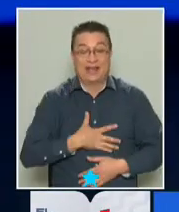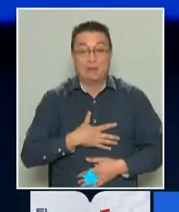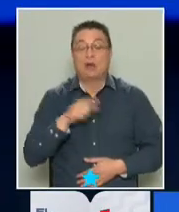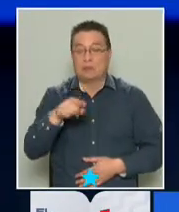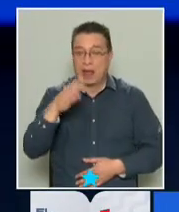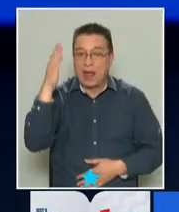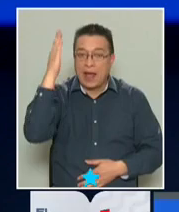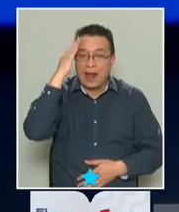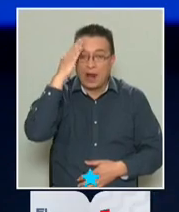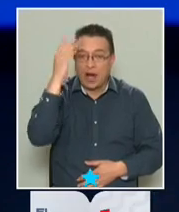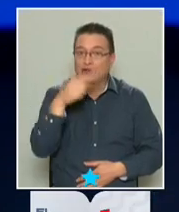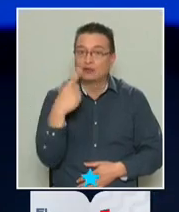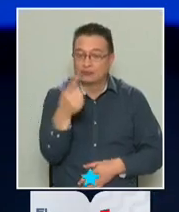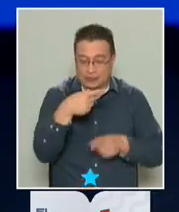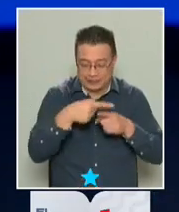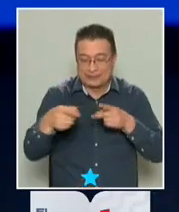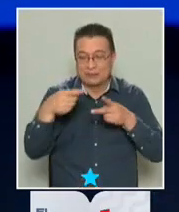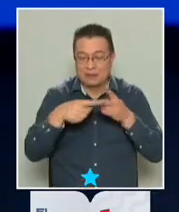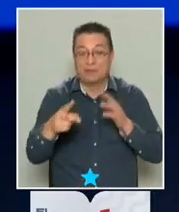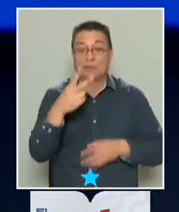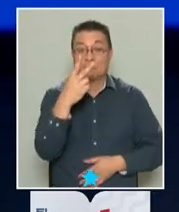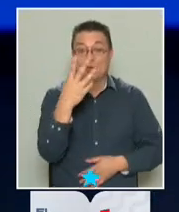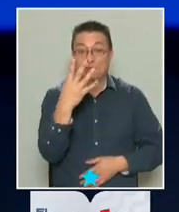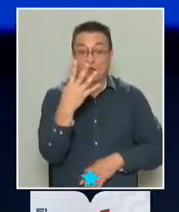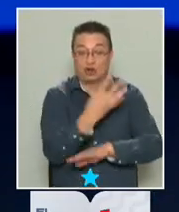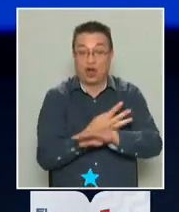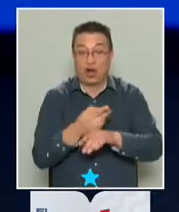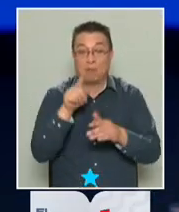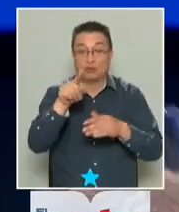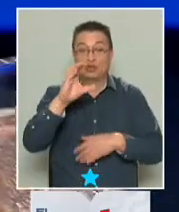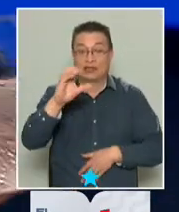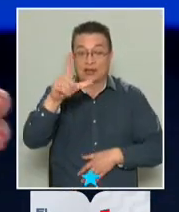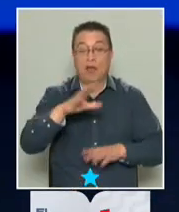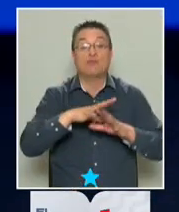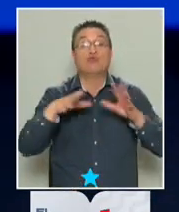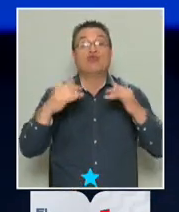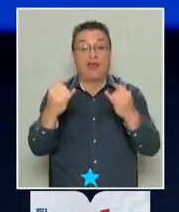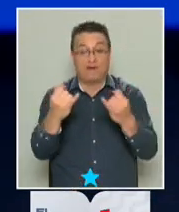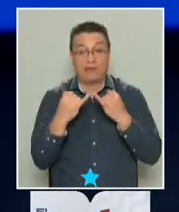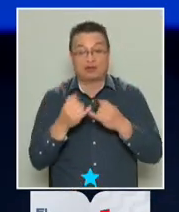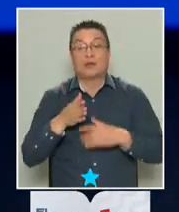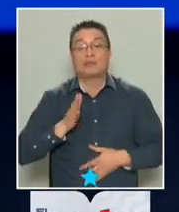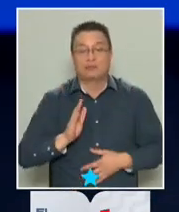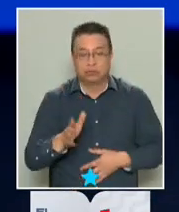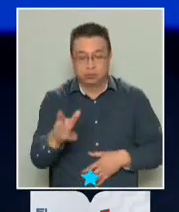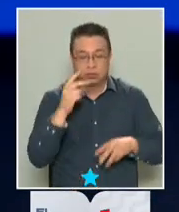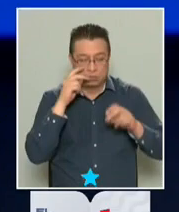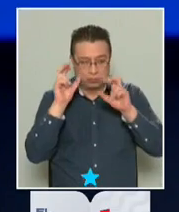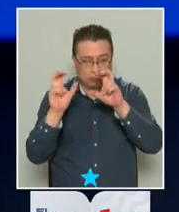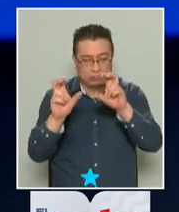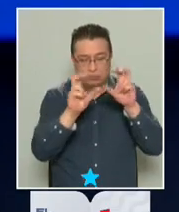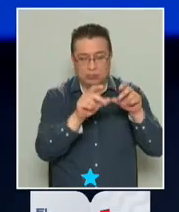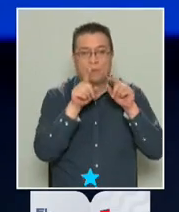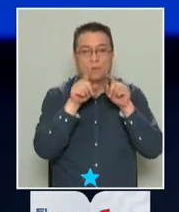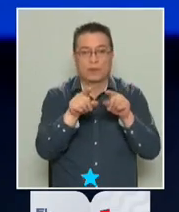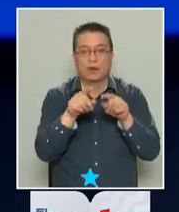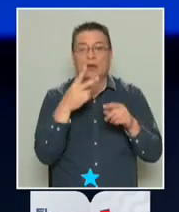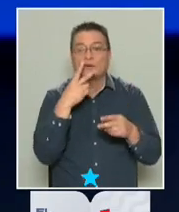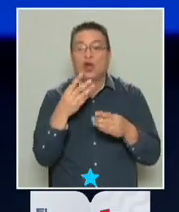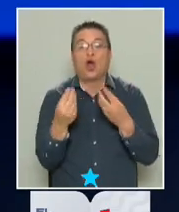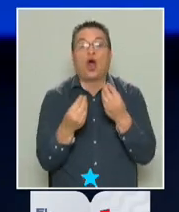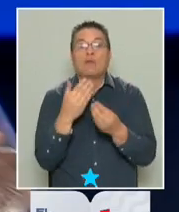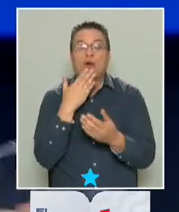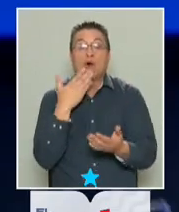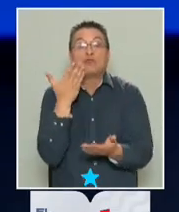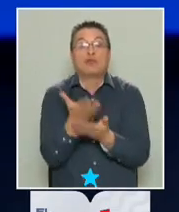recordarles como todas las semanas en 24horas.cl muchísima información para seguir monitoreando cómo está quedando la